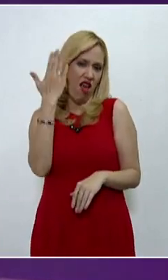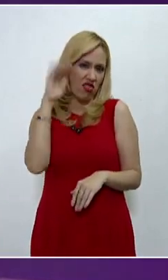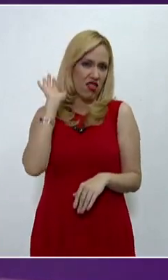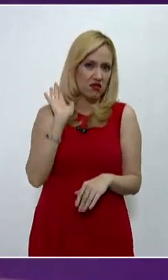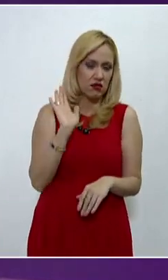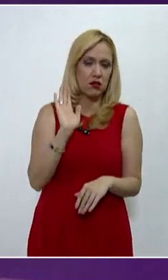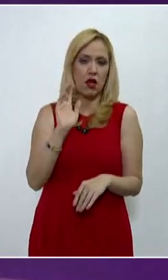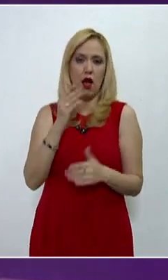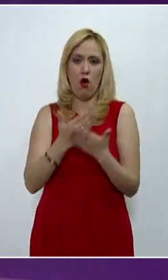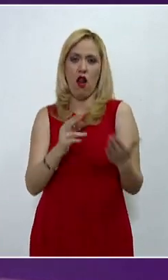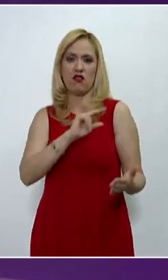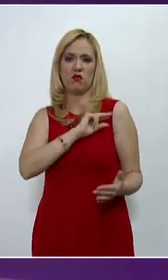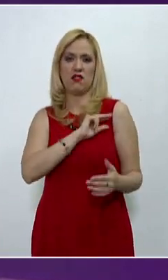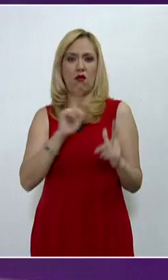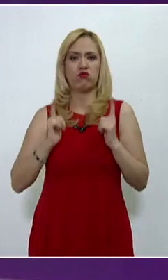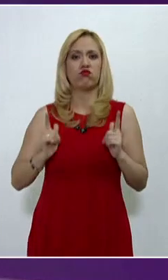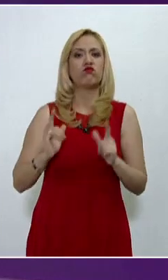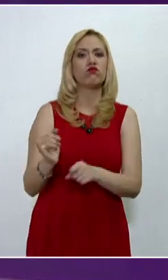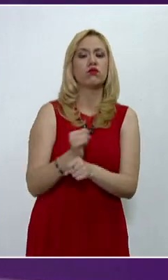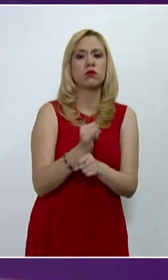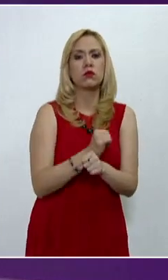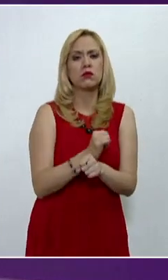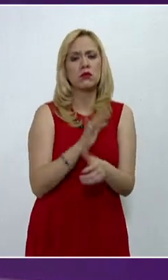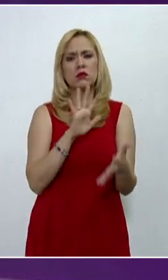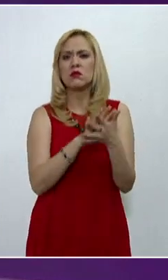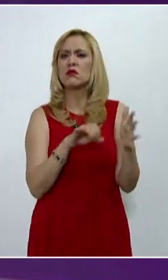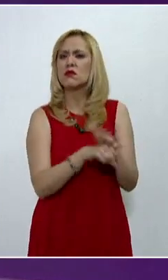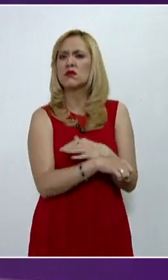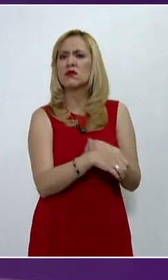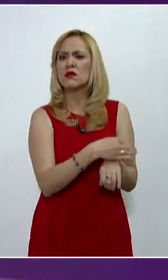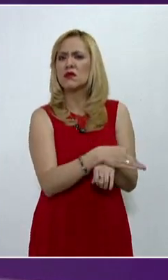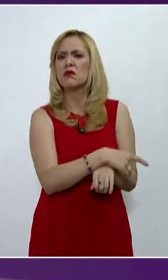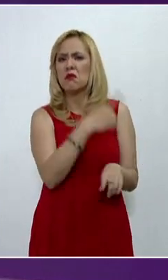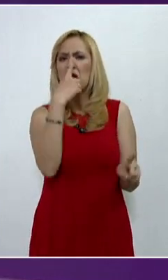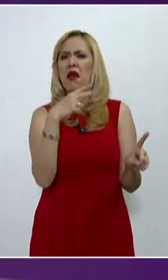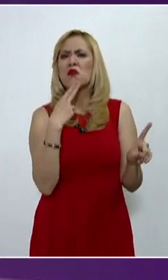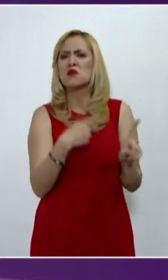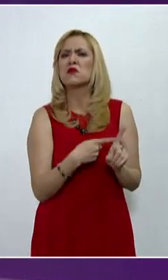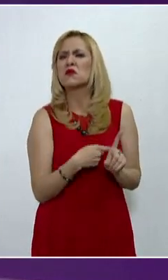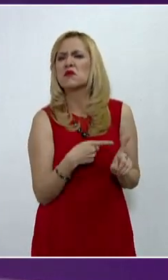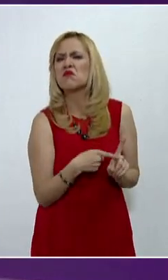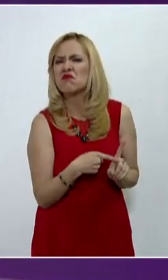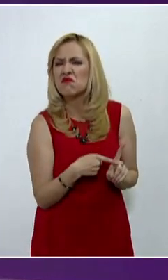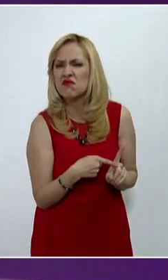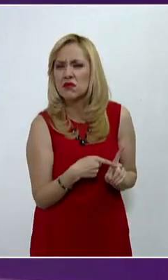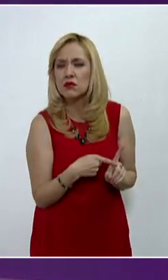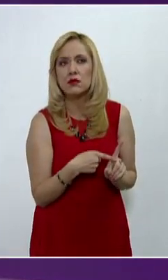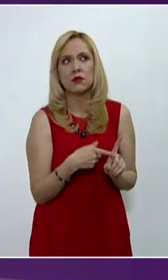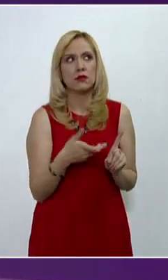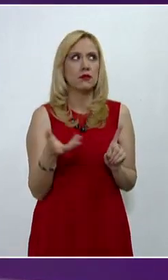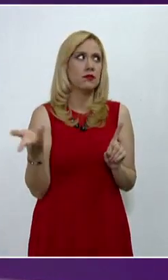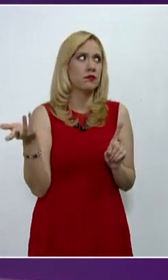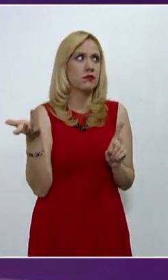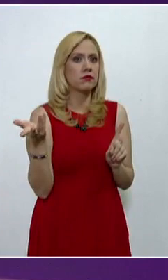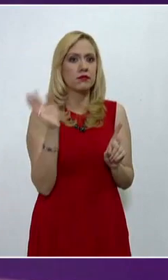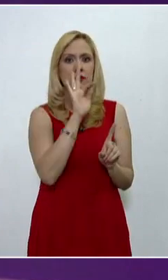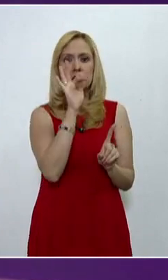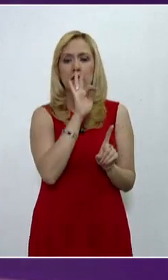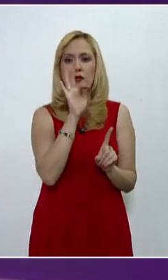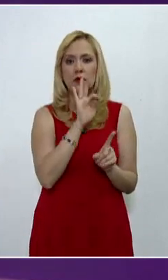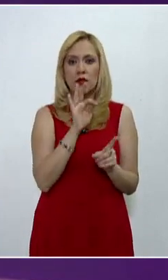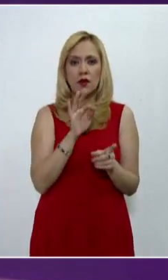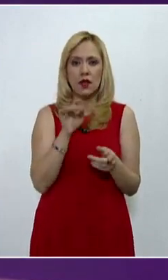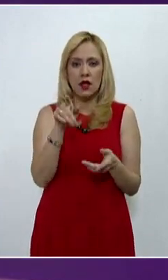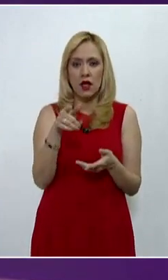PGR, o sea, en qué utilizaba la prisión preventiva, en realidad lo utiliza para casos así como de te pasaste de 3 gramos